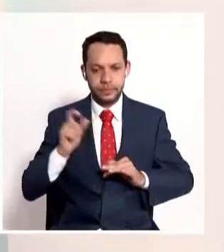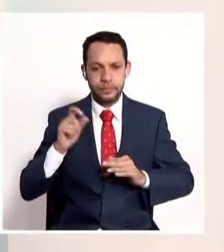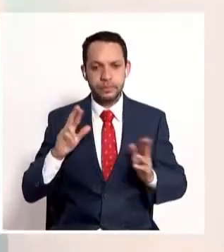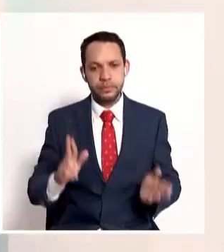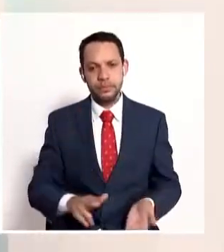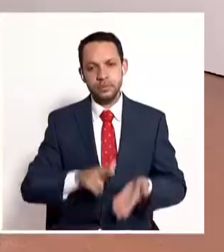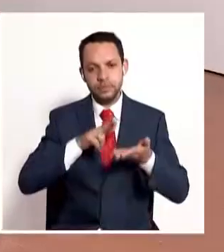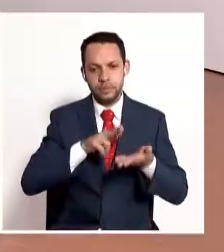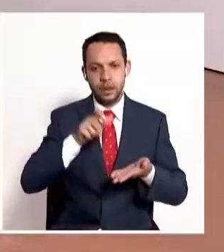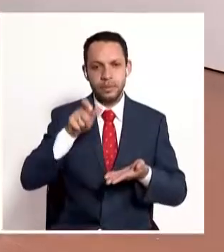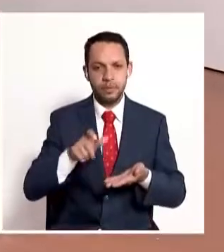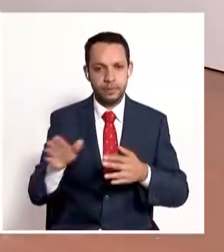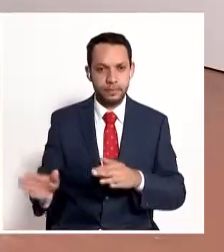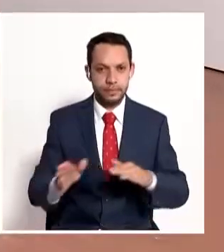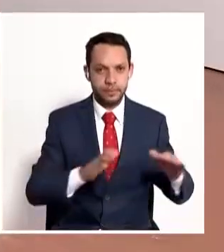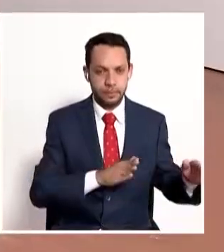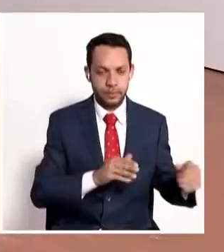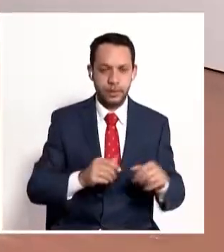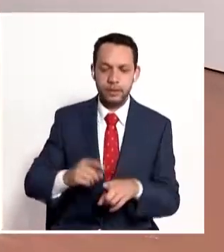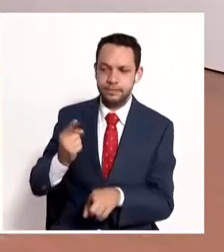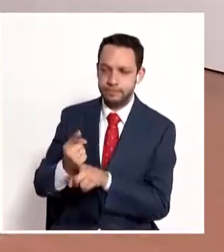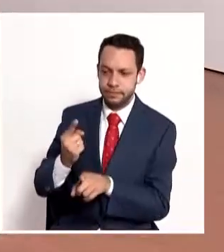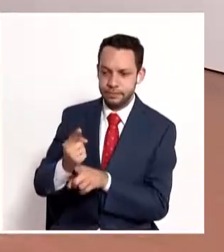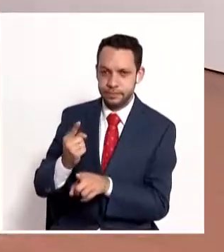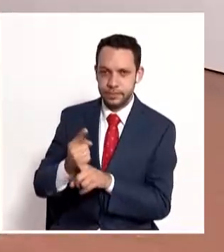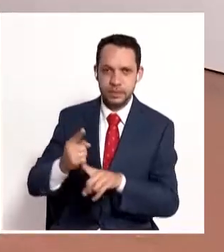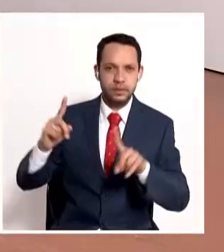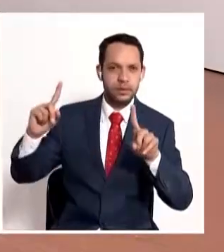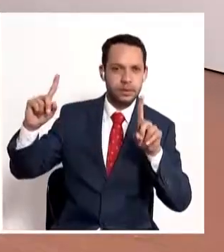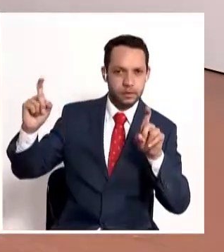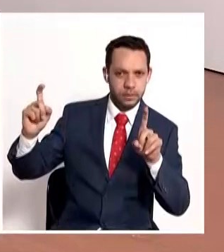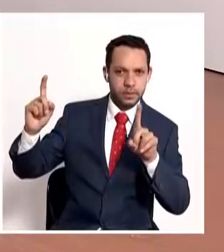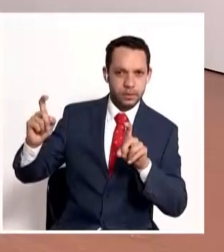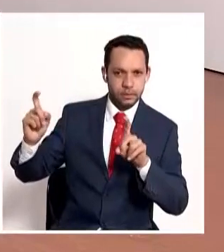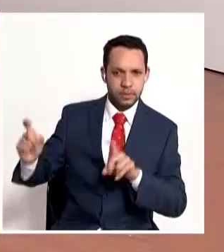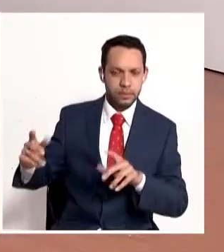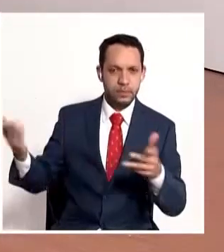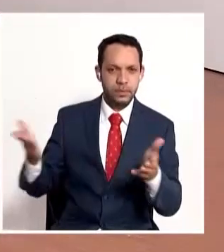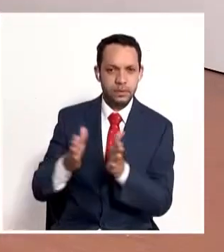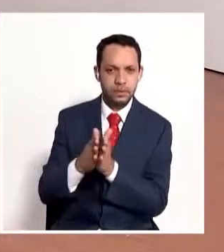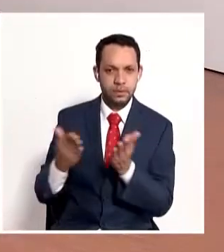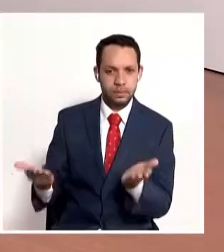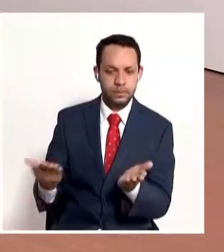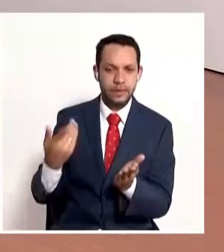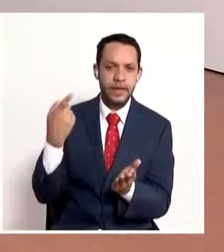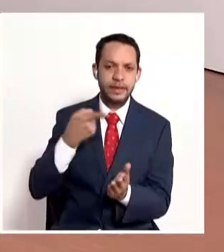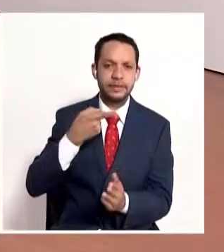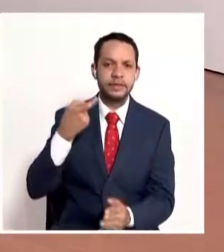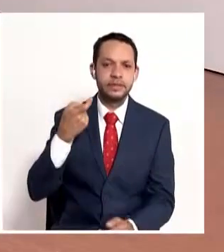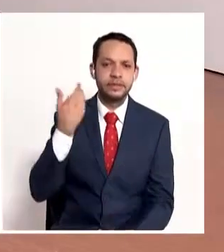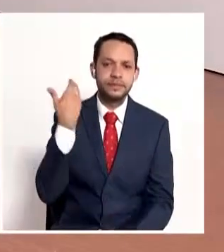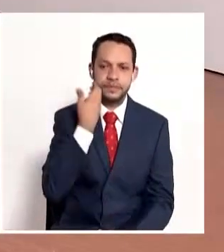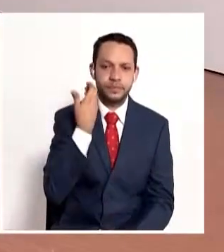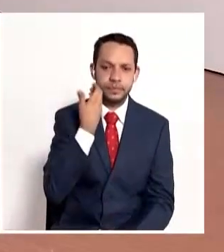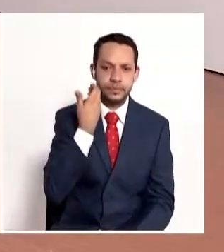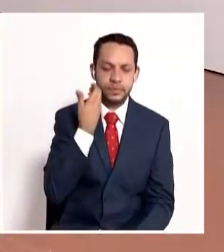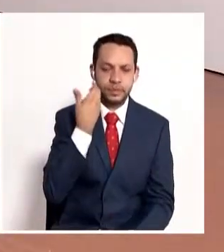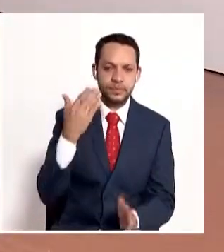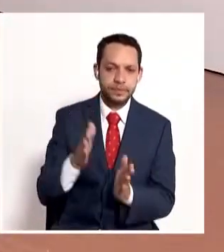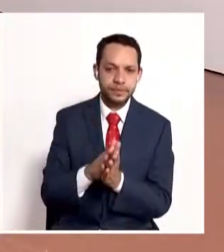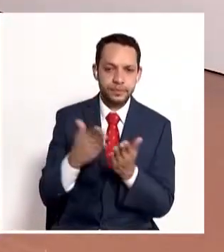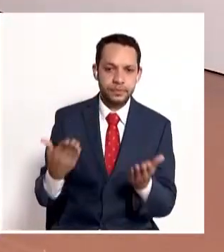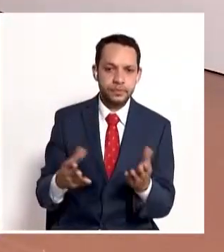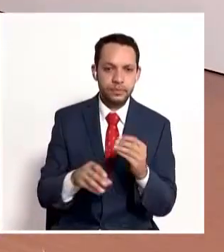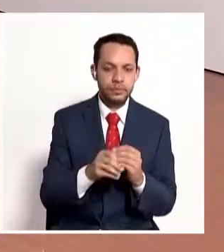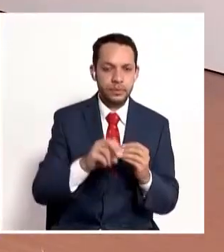la prevención que bien todos estos temas nosotros los tenemos escritos nuestro libro de acción enfermedades más frecuentes que viene con un segundo